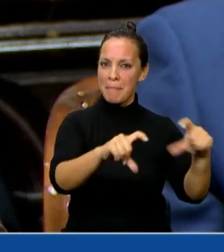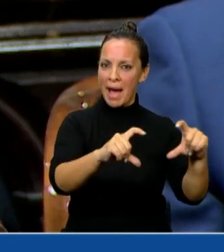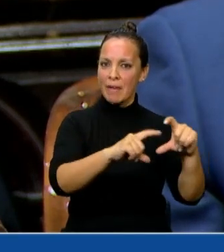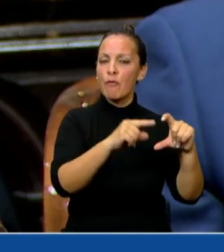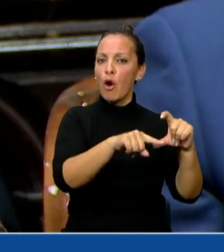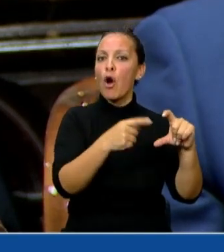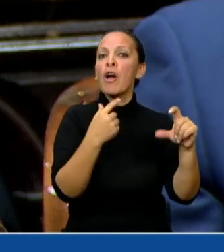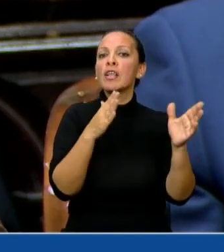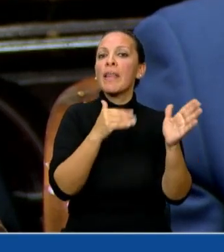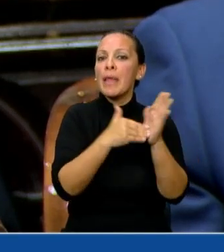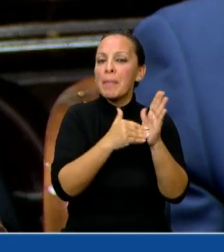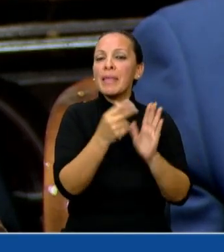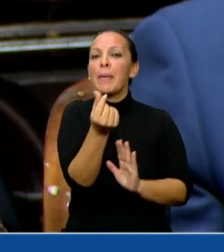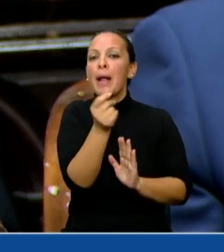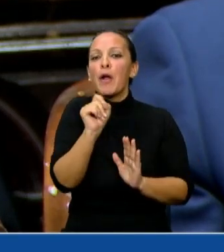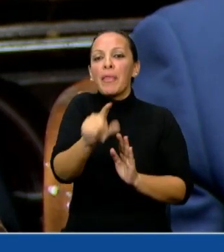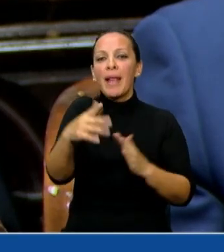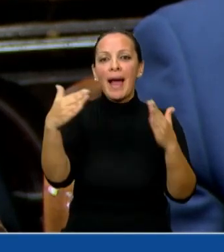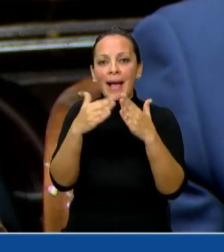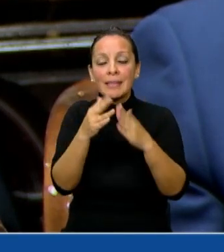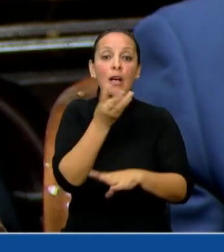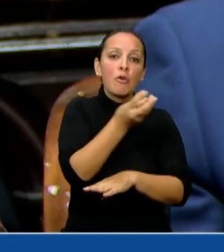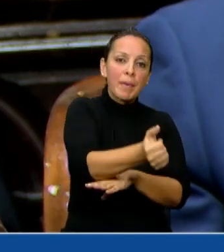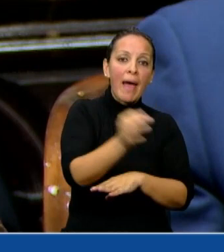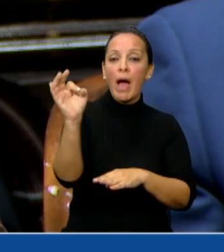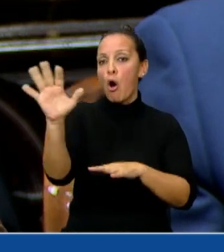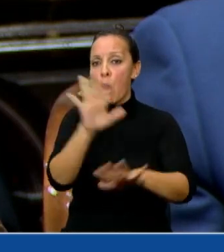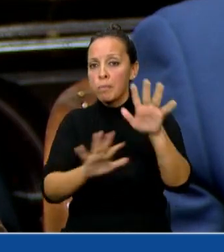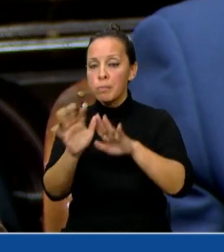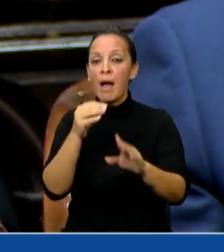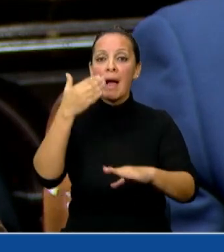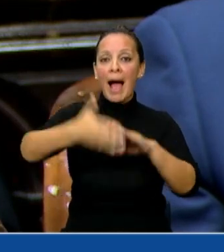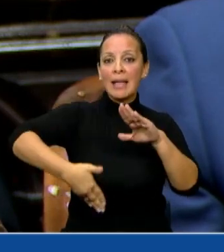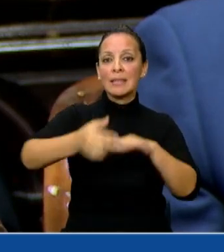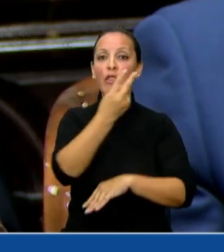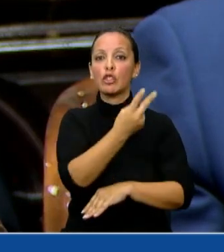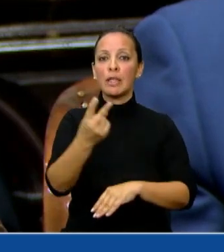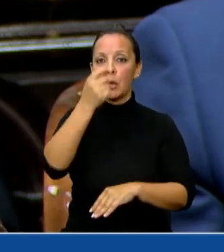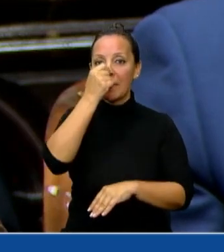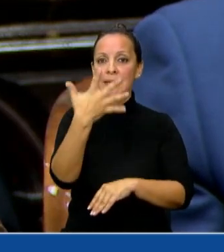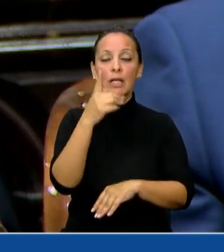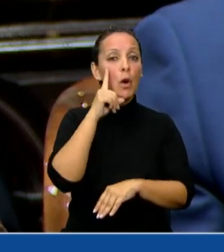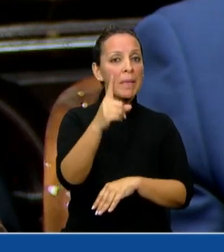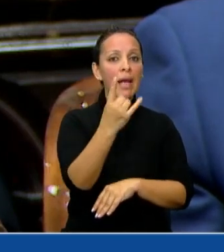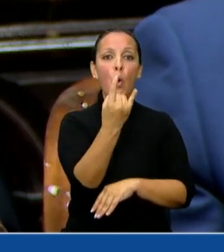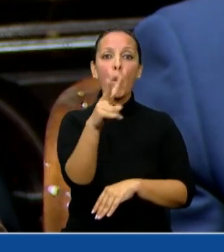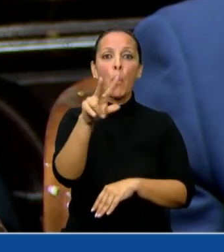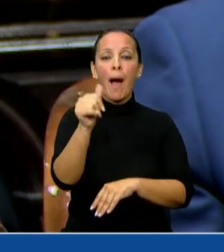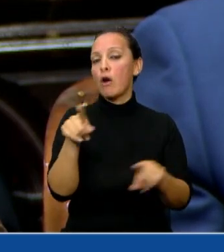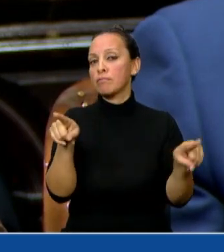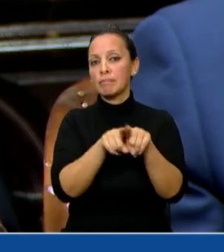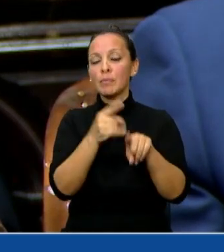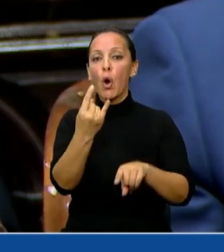valor de la vivienda adquirida o construida hasta los 225.000 UVAs o su equivalente en UBIs